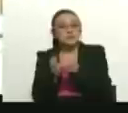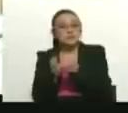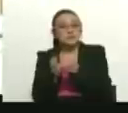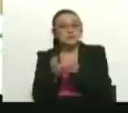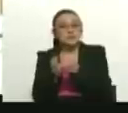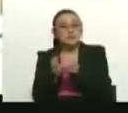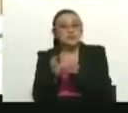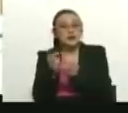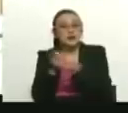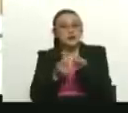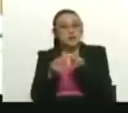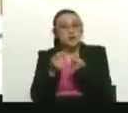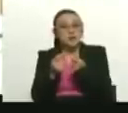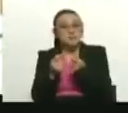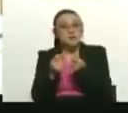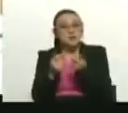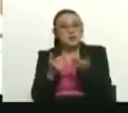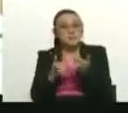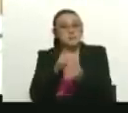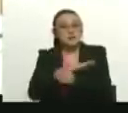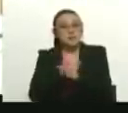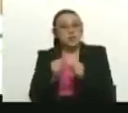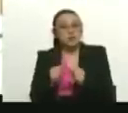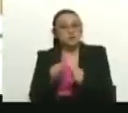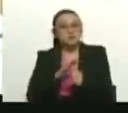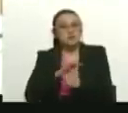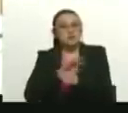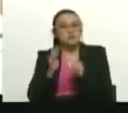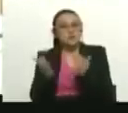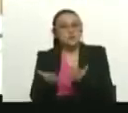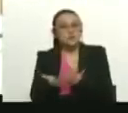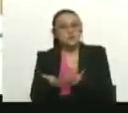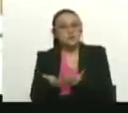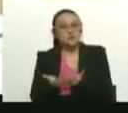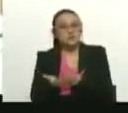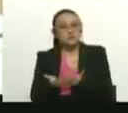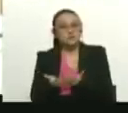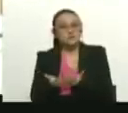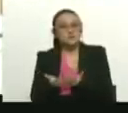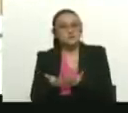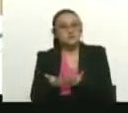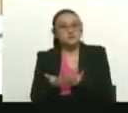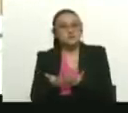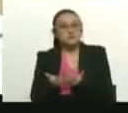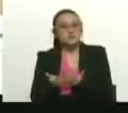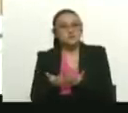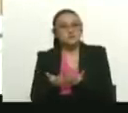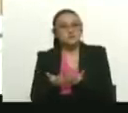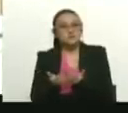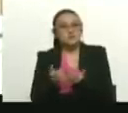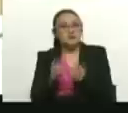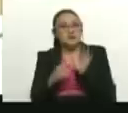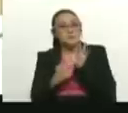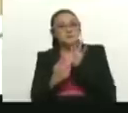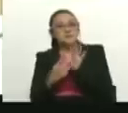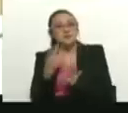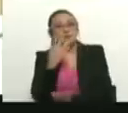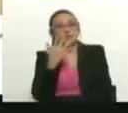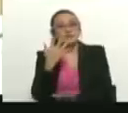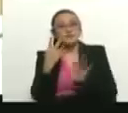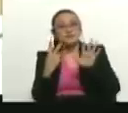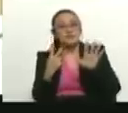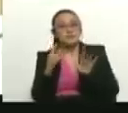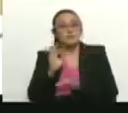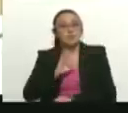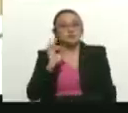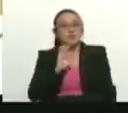a las economías emergentes más poderosas del mundo, que representa el